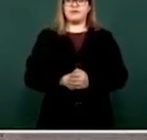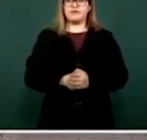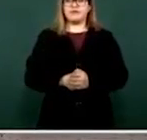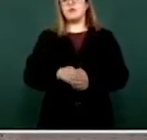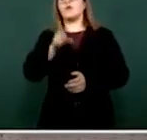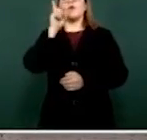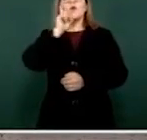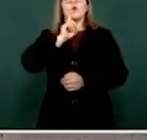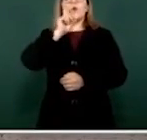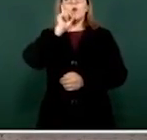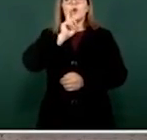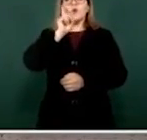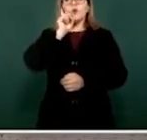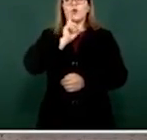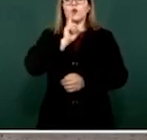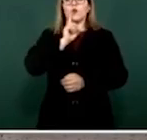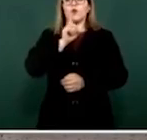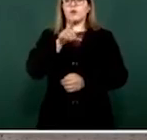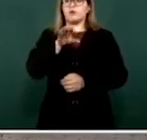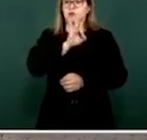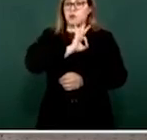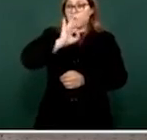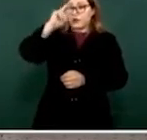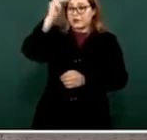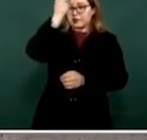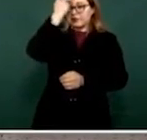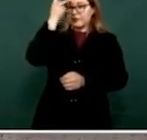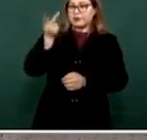Mujer de si se puede, San Luis.